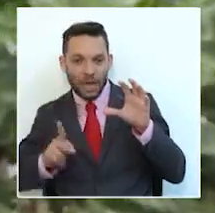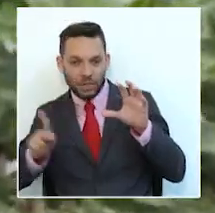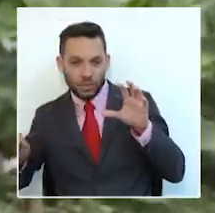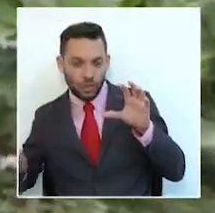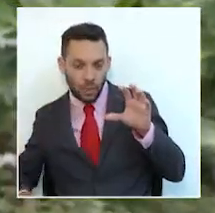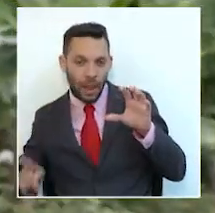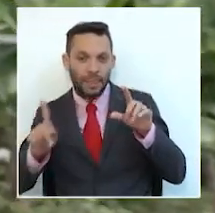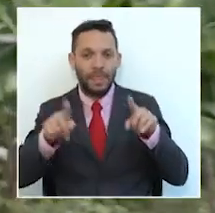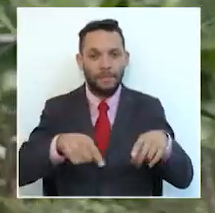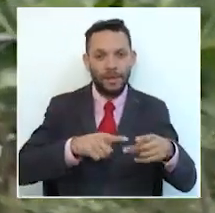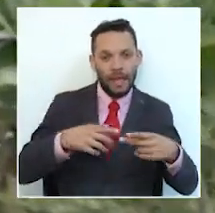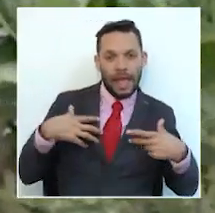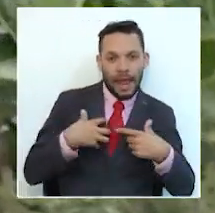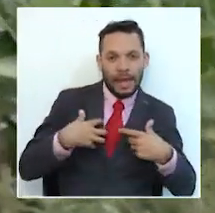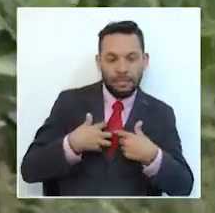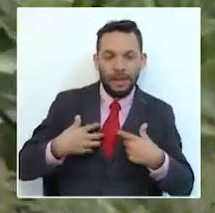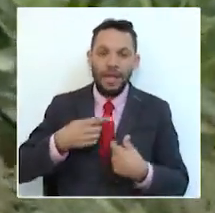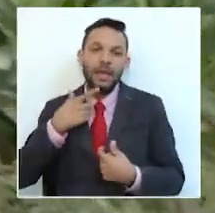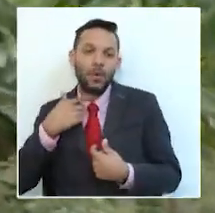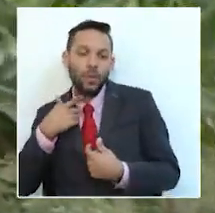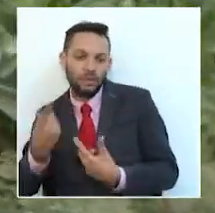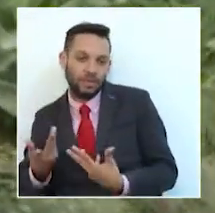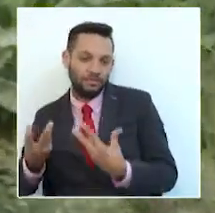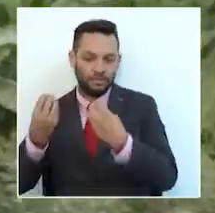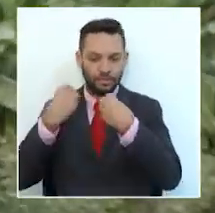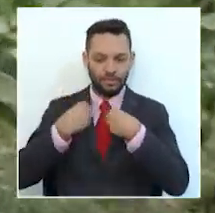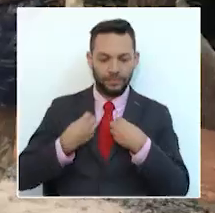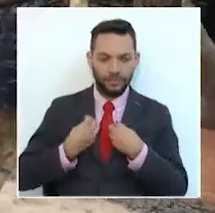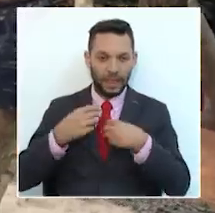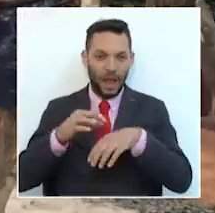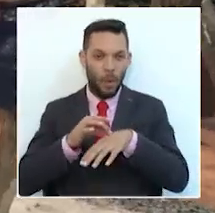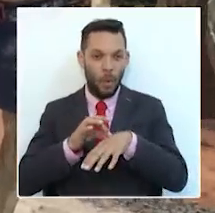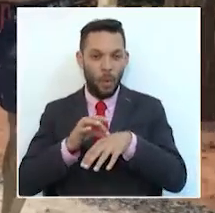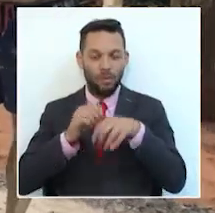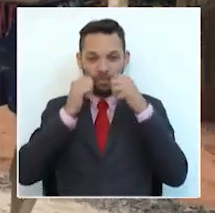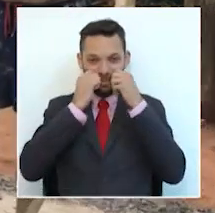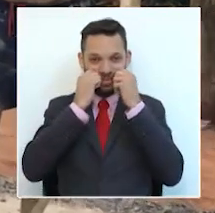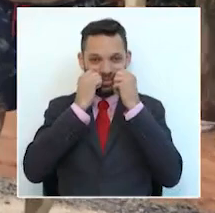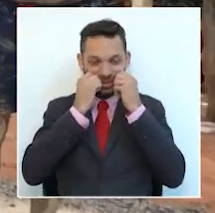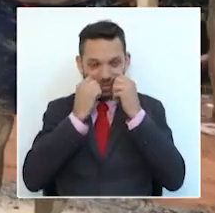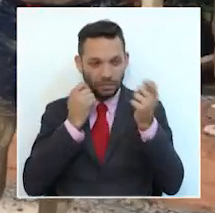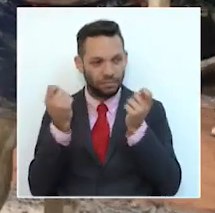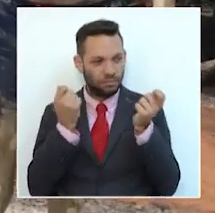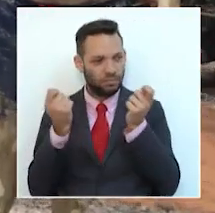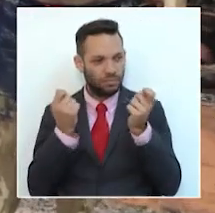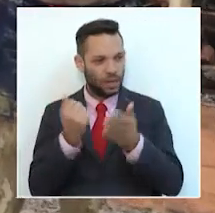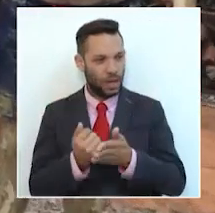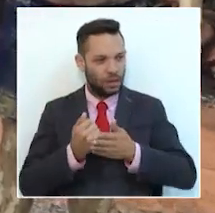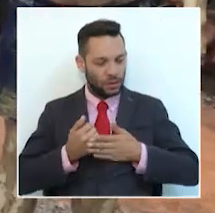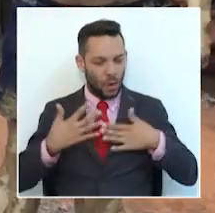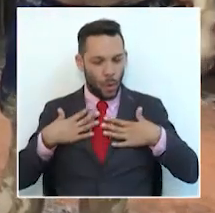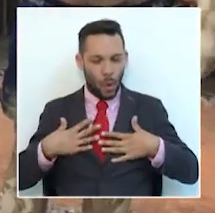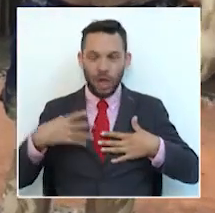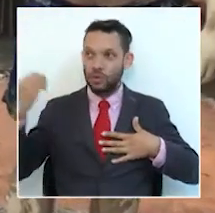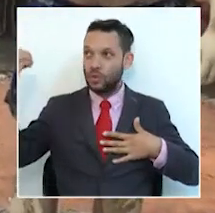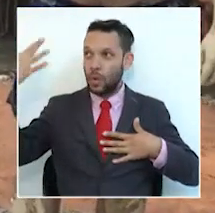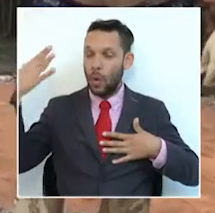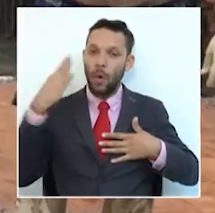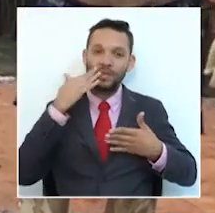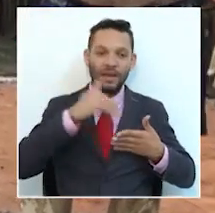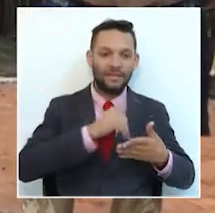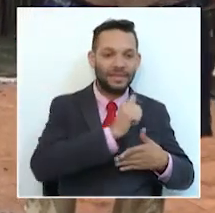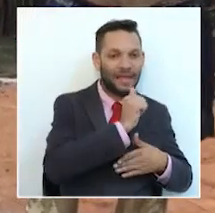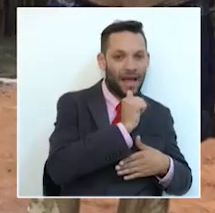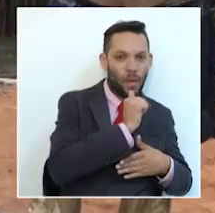animales el barro el untarse el cuerpo con barro luego secarse al sol y luego volverse a meter en agua nos